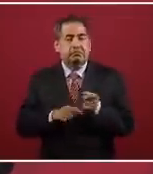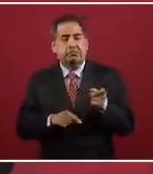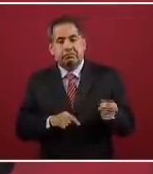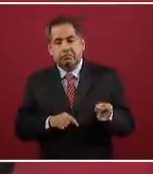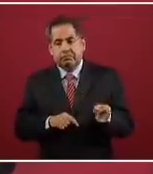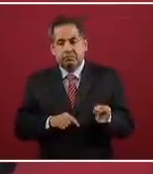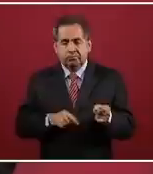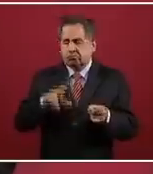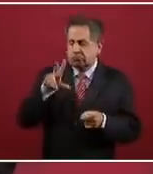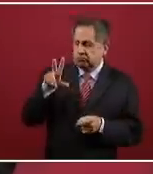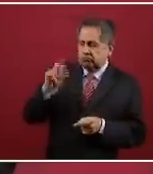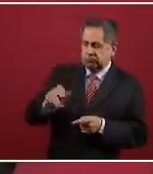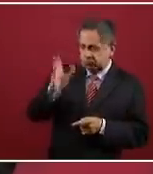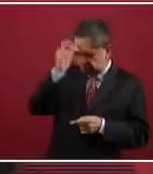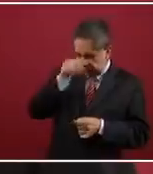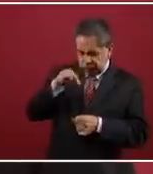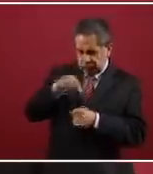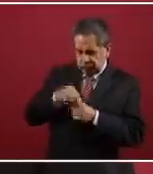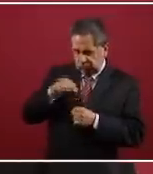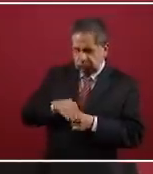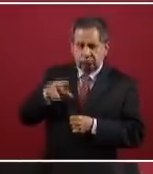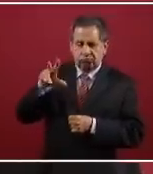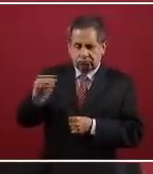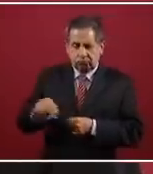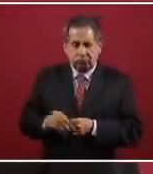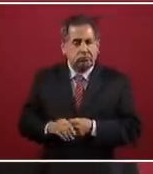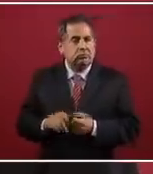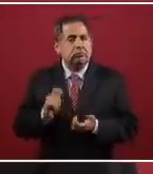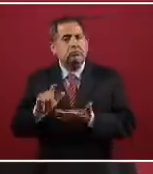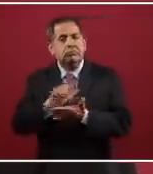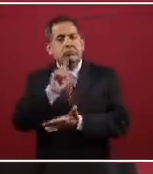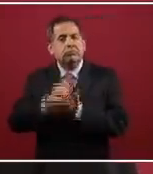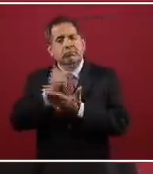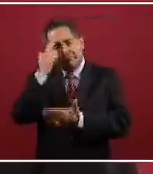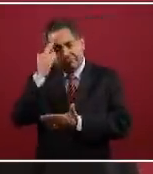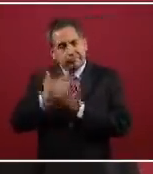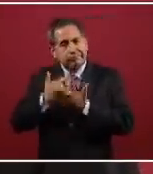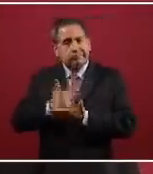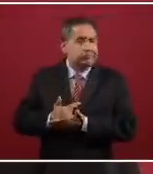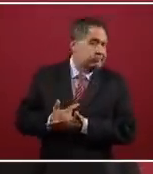en contra de que sea delito grave